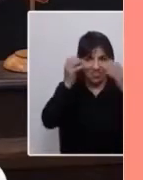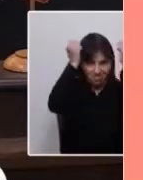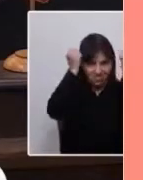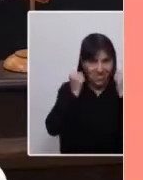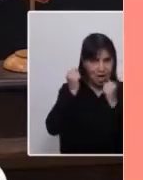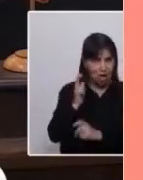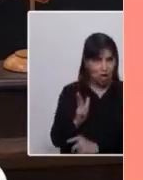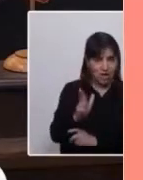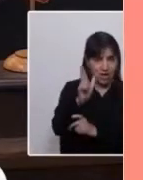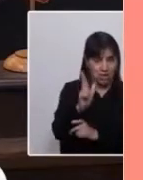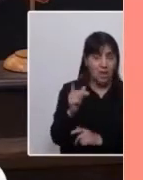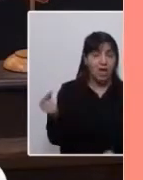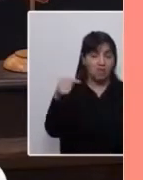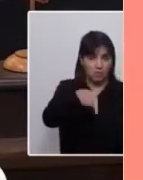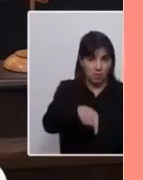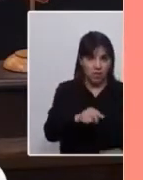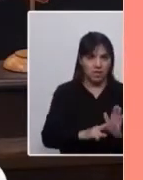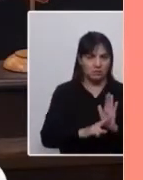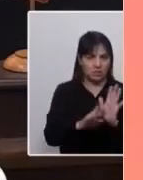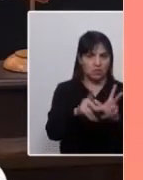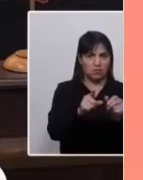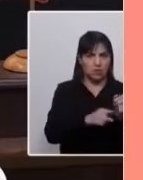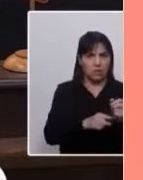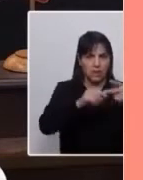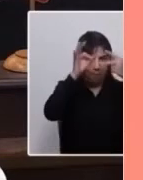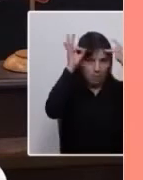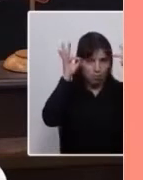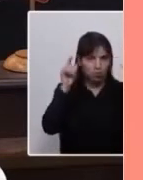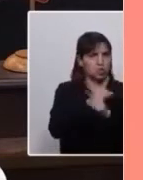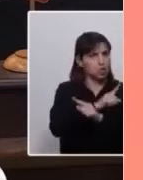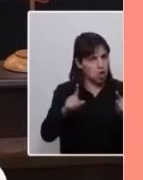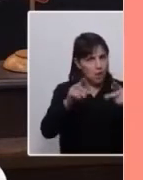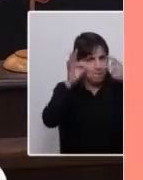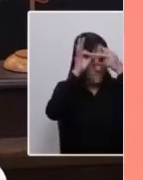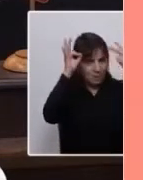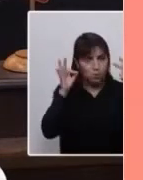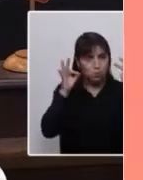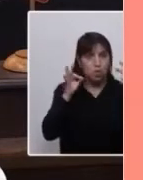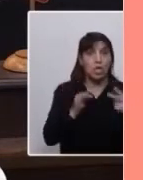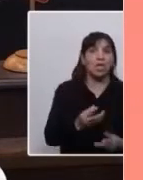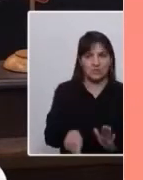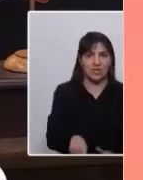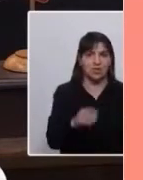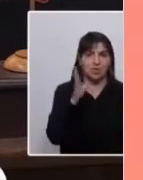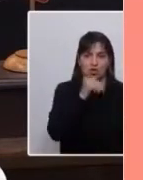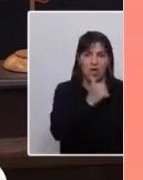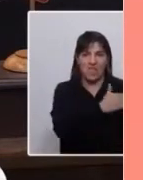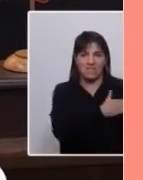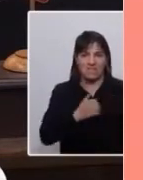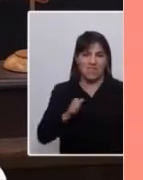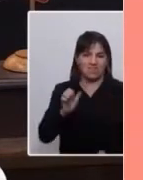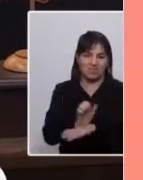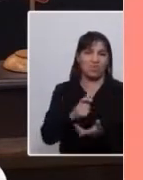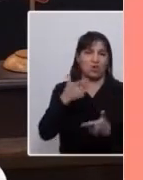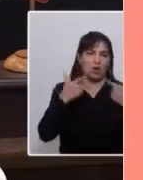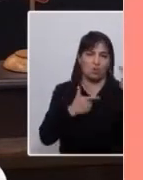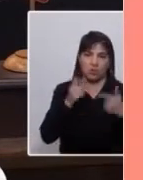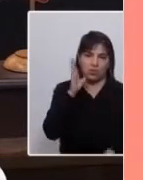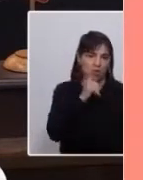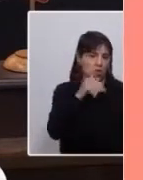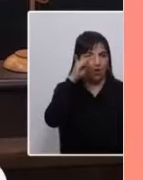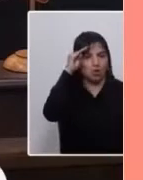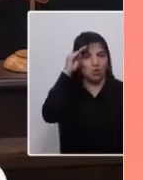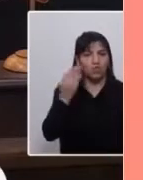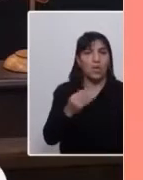tercero, uh-huh, dice que Chile, en su diversidad geográfica, natural, histórica y cultural, forma un territorio único e